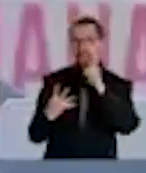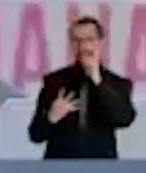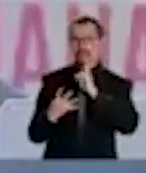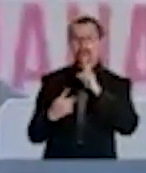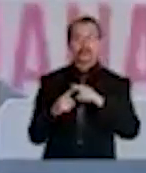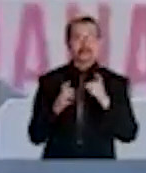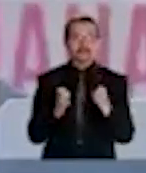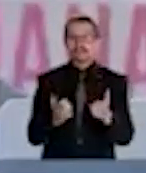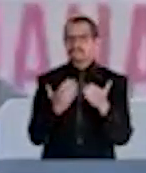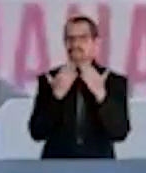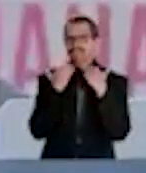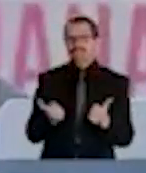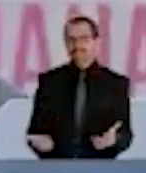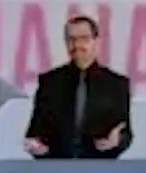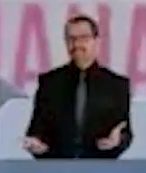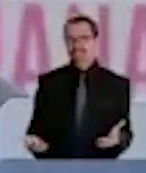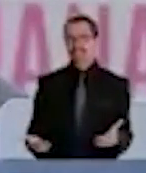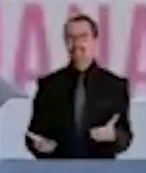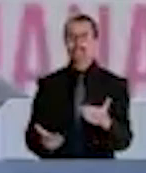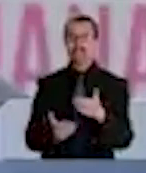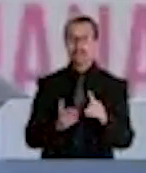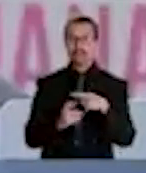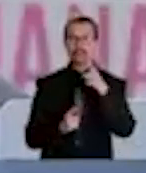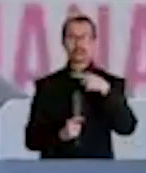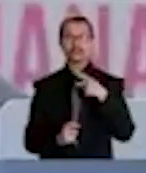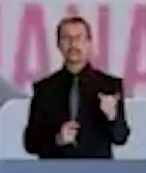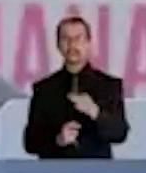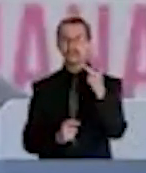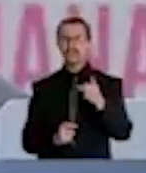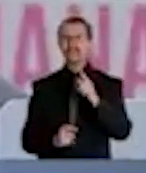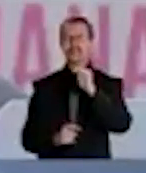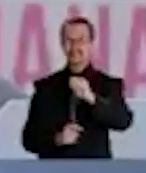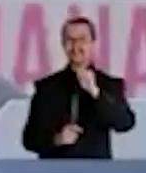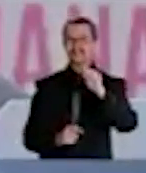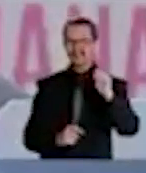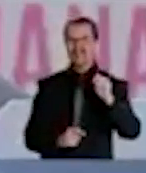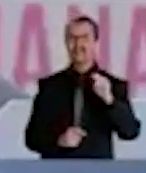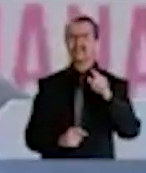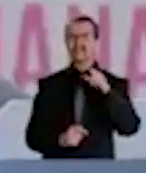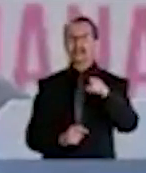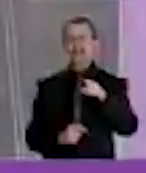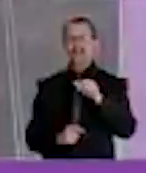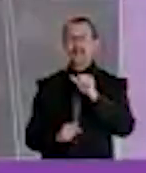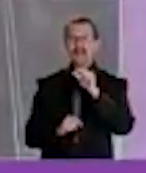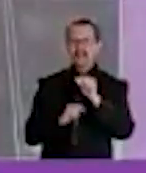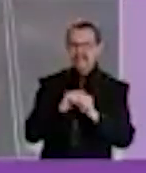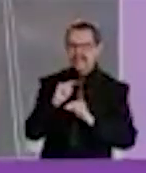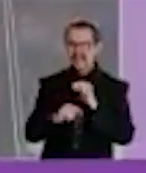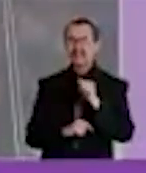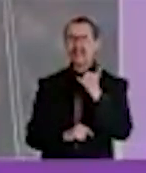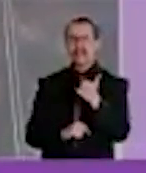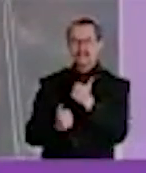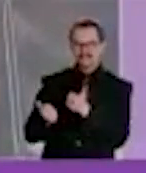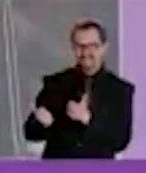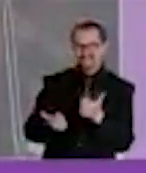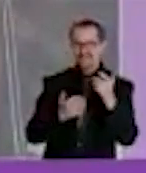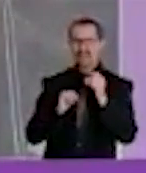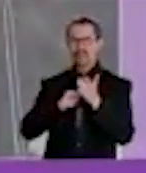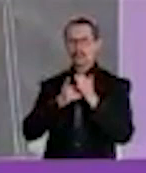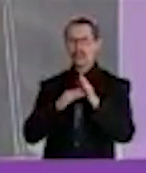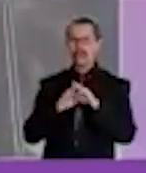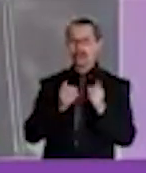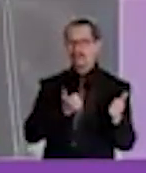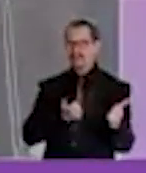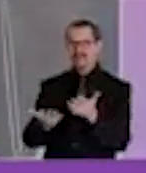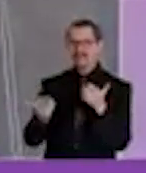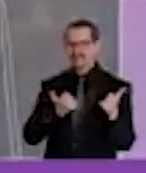candidato trata tráfico y transnacional son casi medio millón de personas en nuestro país